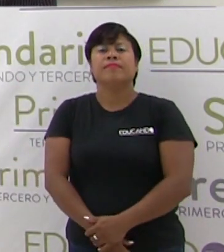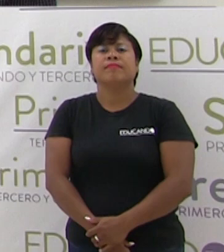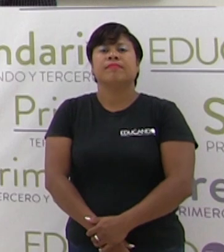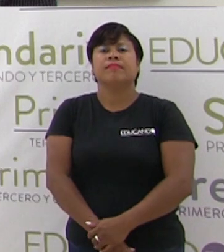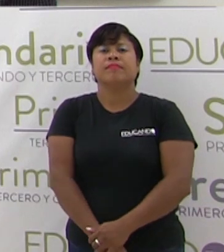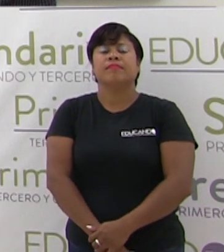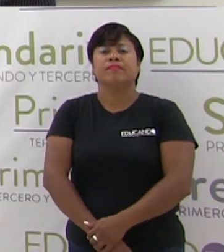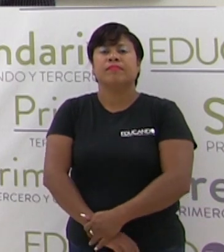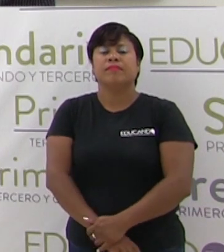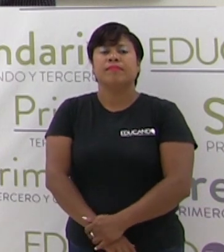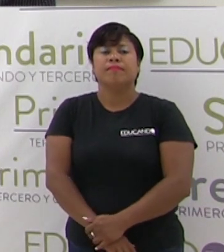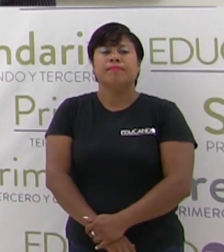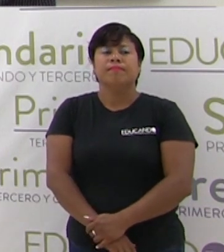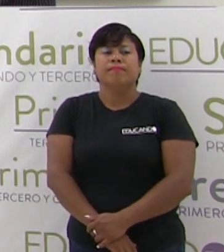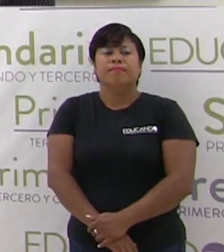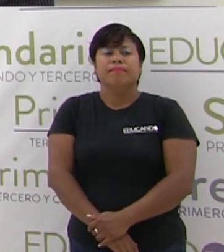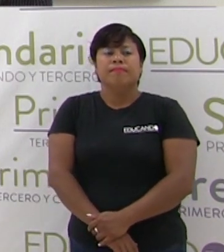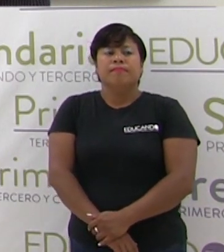Rescatista.